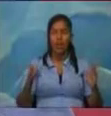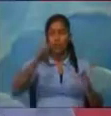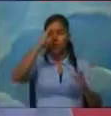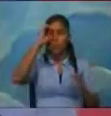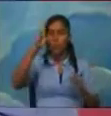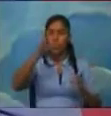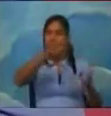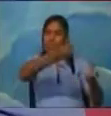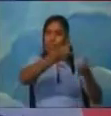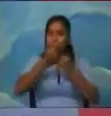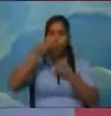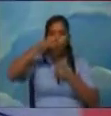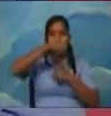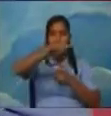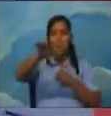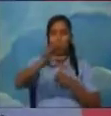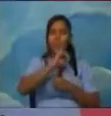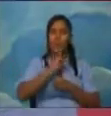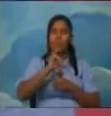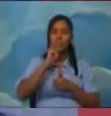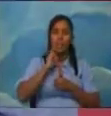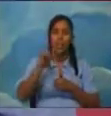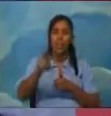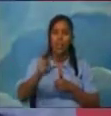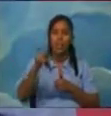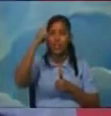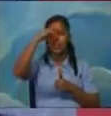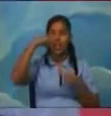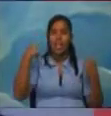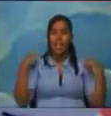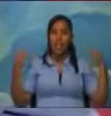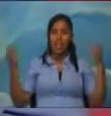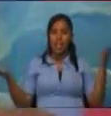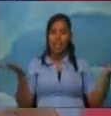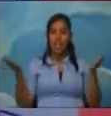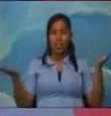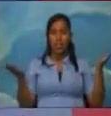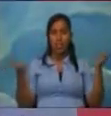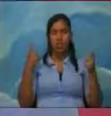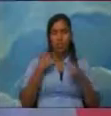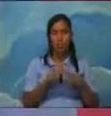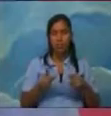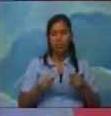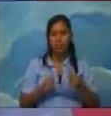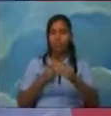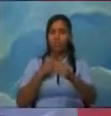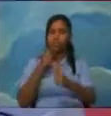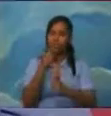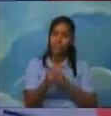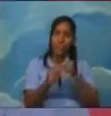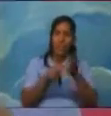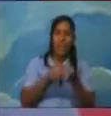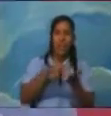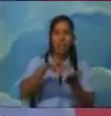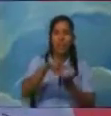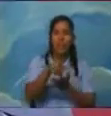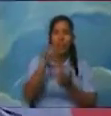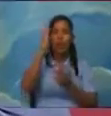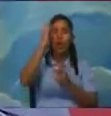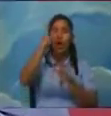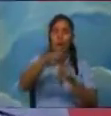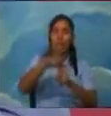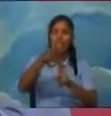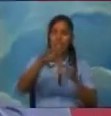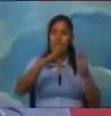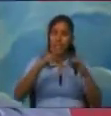sacó al pueblo de Israel de Egipto, pero en el transcurso que iba caminando rumbo hacia la tierra